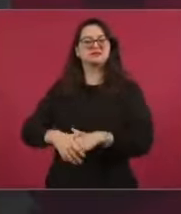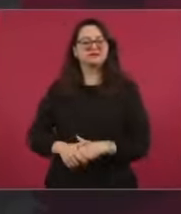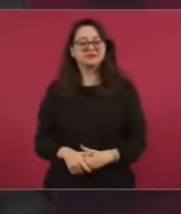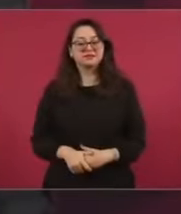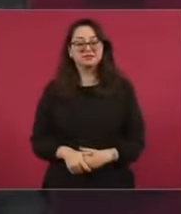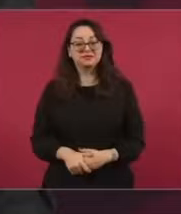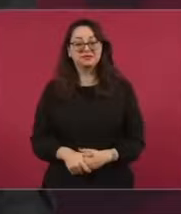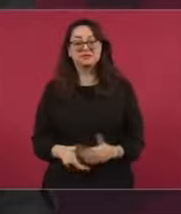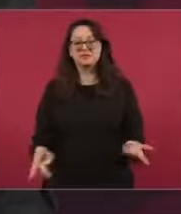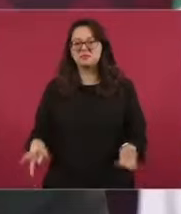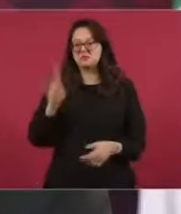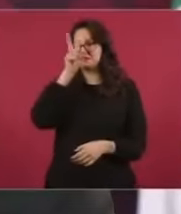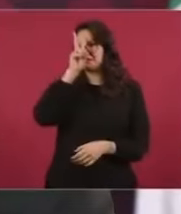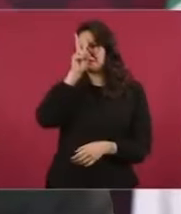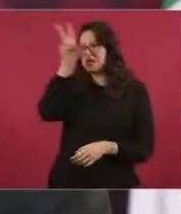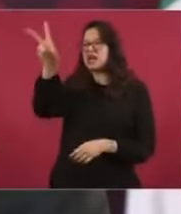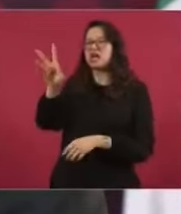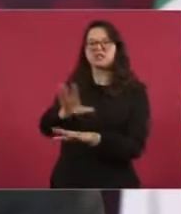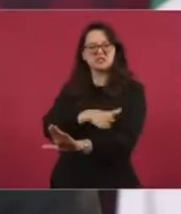Y se vengaron.